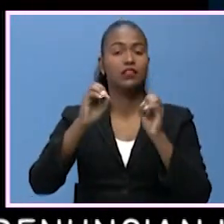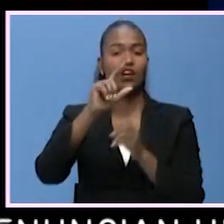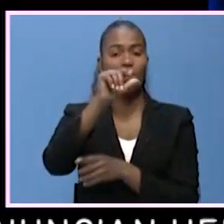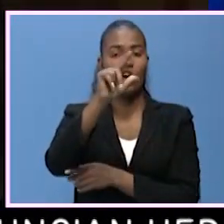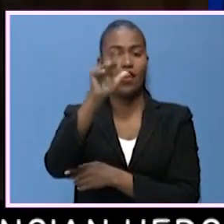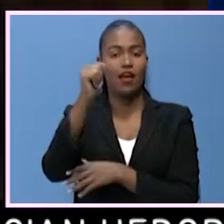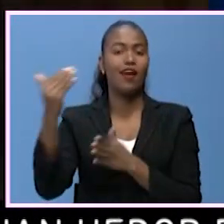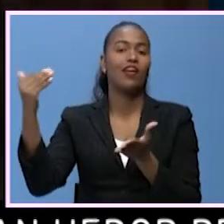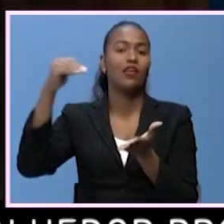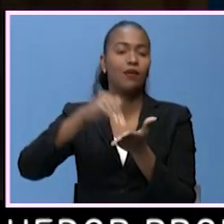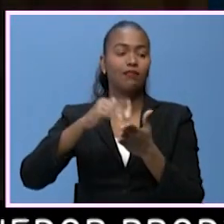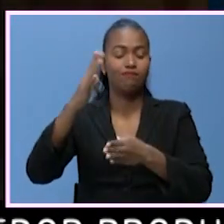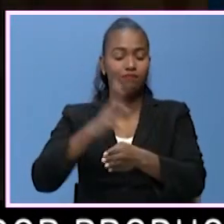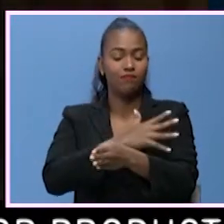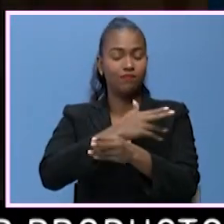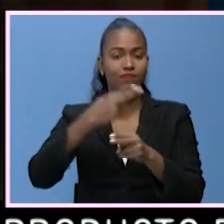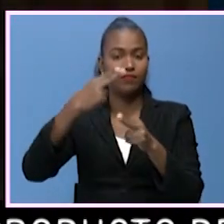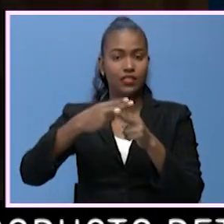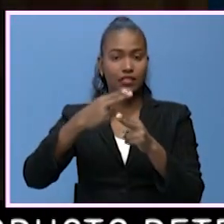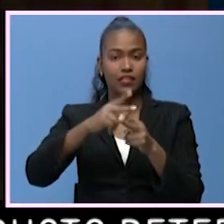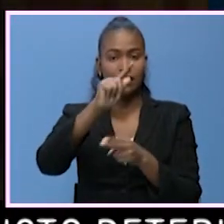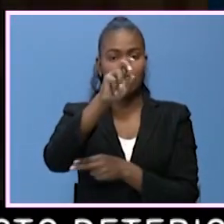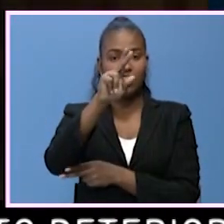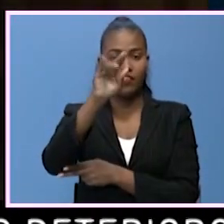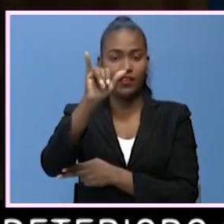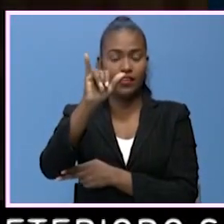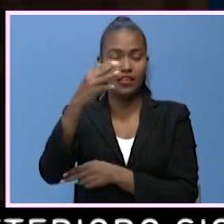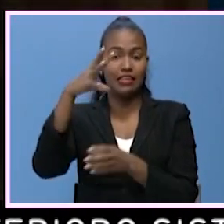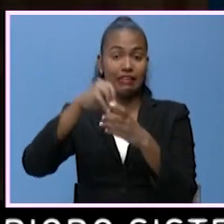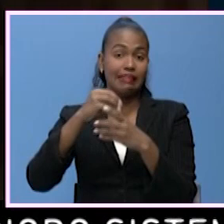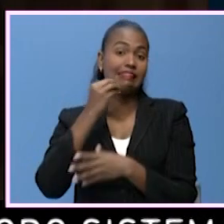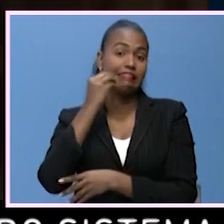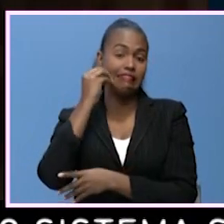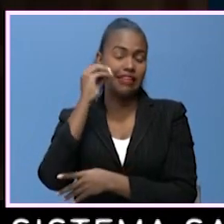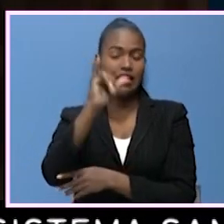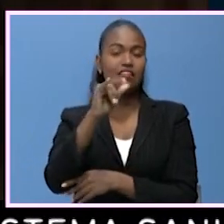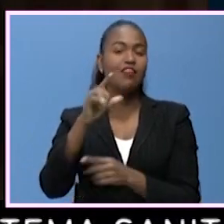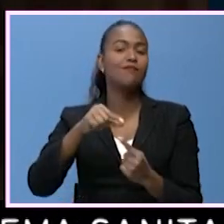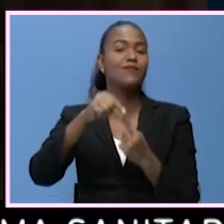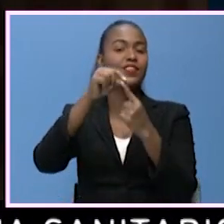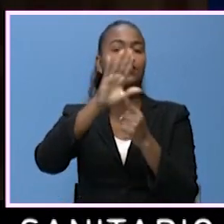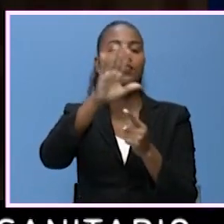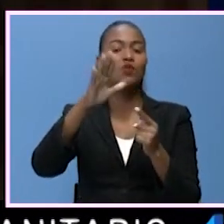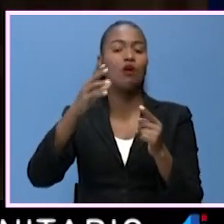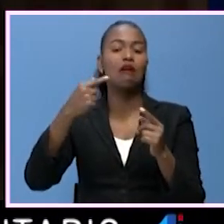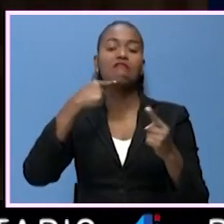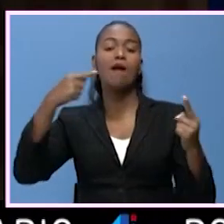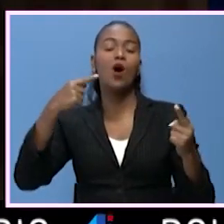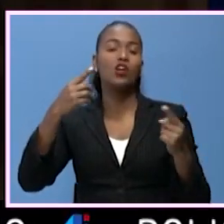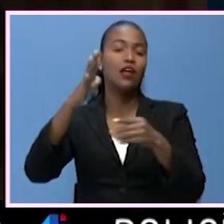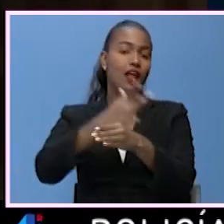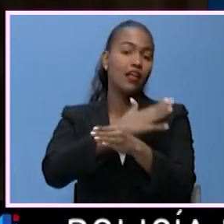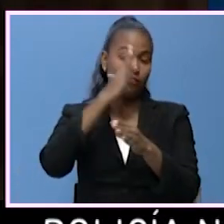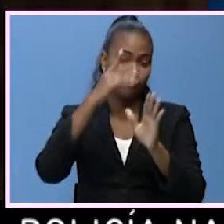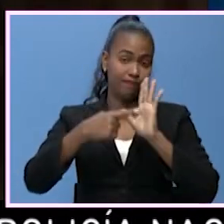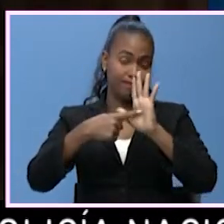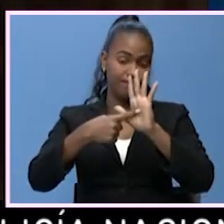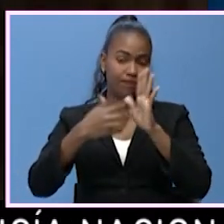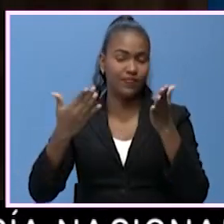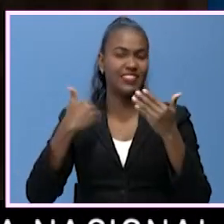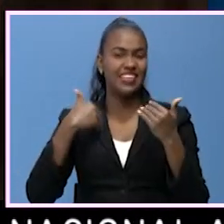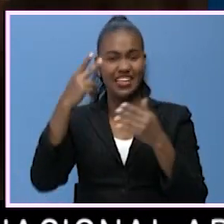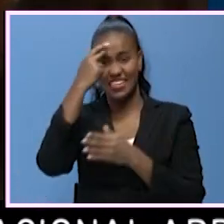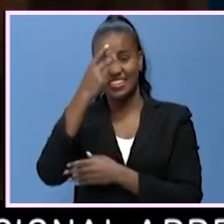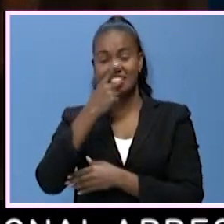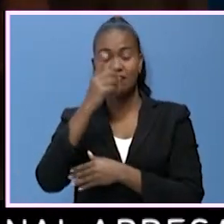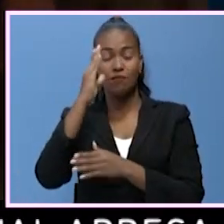Trevi regresa en un concierto llamado Trevi in the House, cuyo ingrediente principal son sus grandes éxitos. El evento llega a República